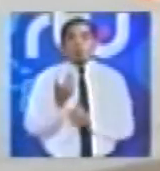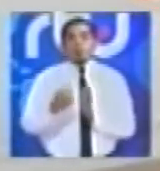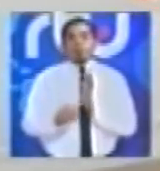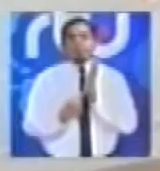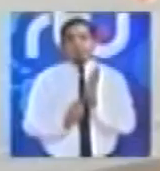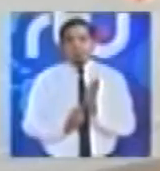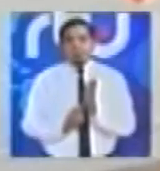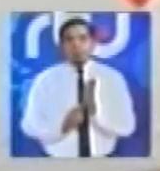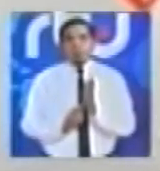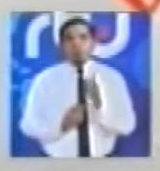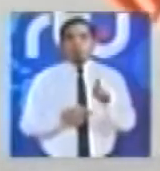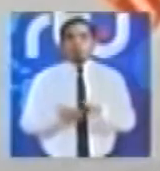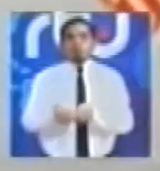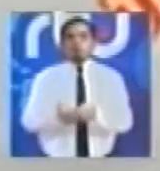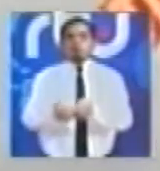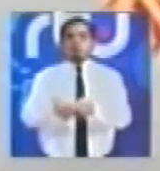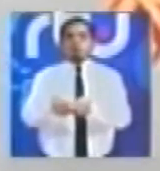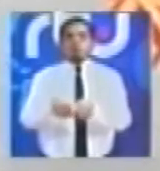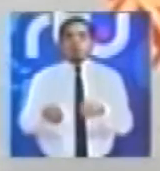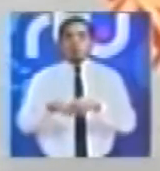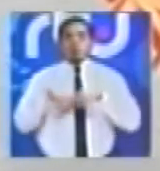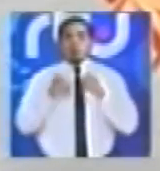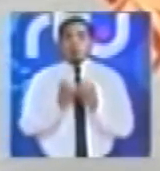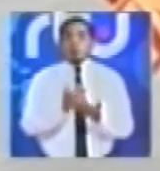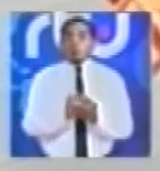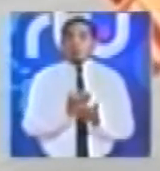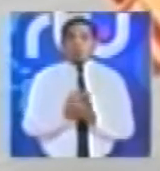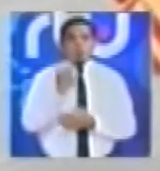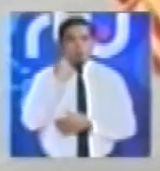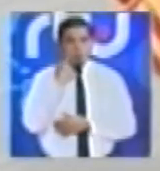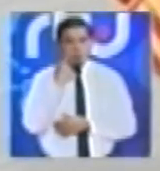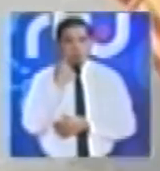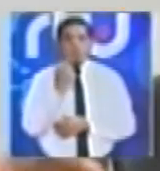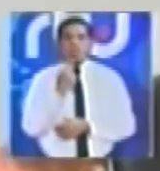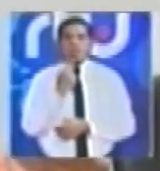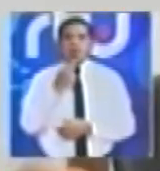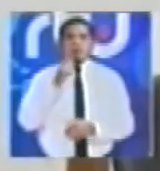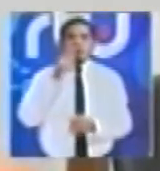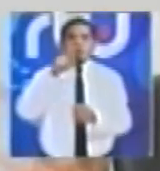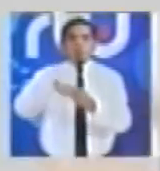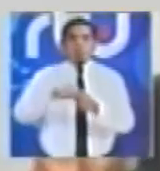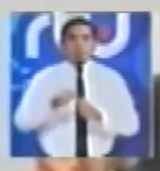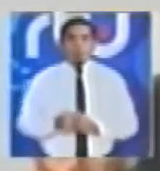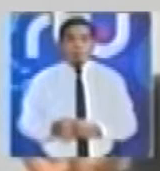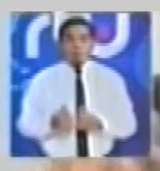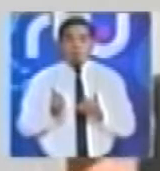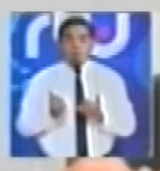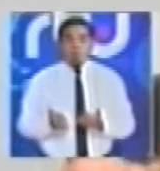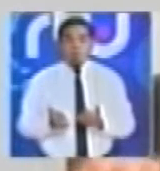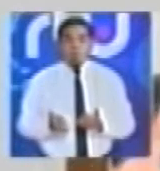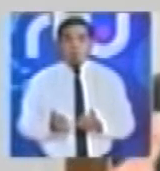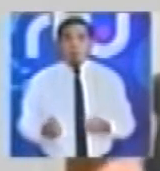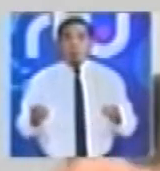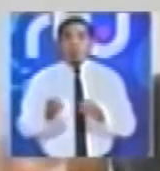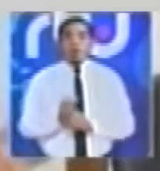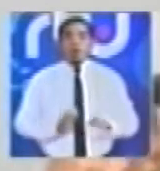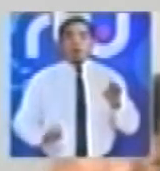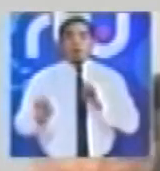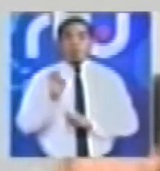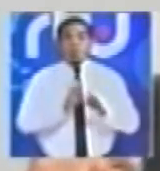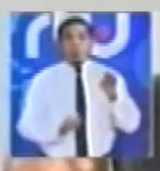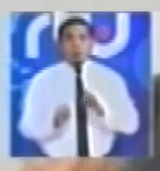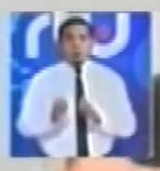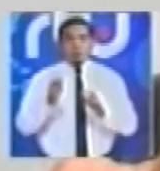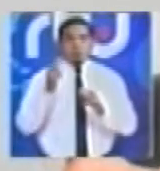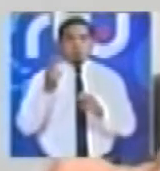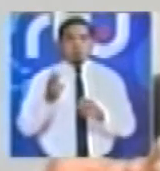el récord académico y componentes socioeconómicos de los postulantes. Hoy, además de esta evaluación, que no está con nombre